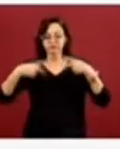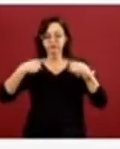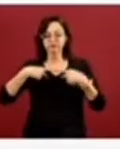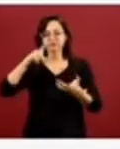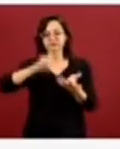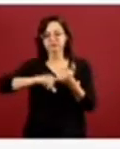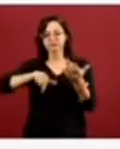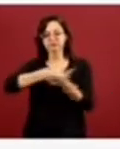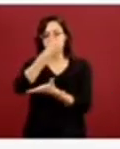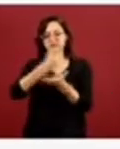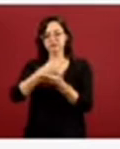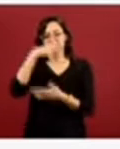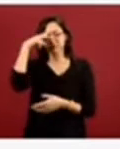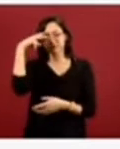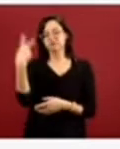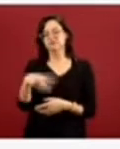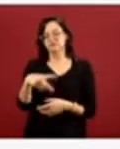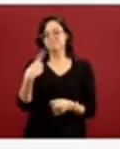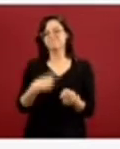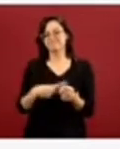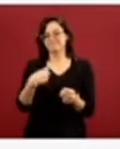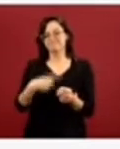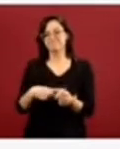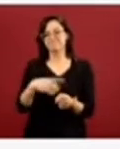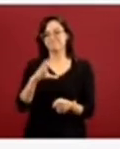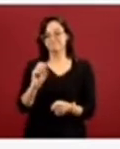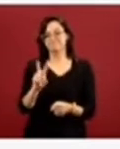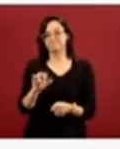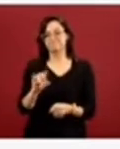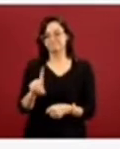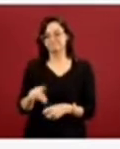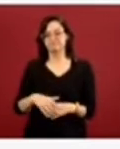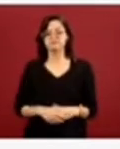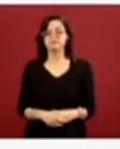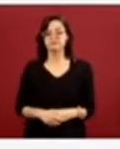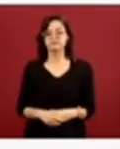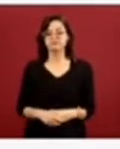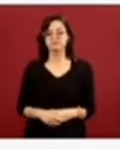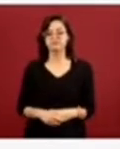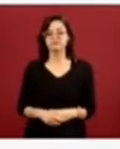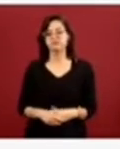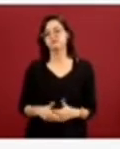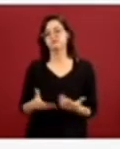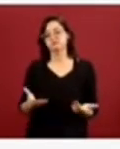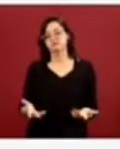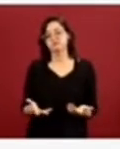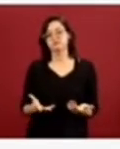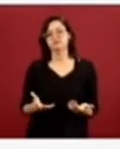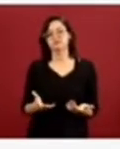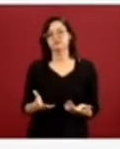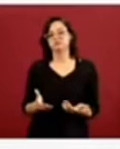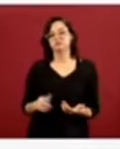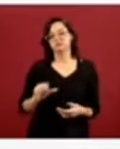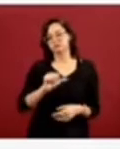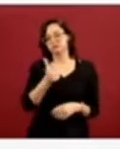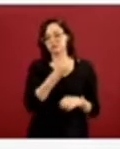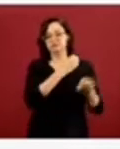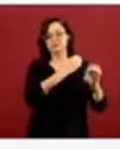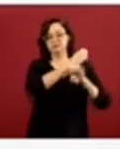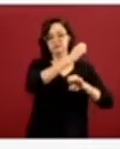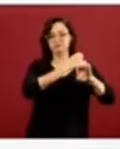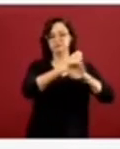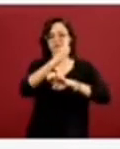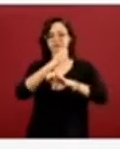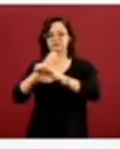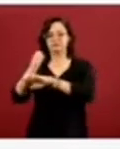Ciudad de México han tenido esta enfermedad COVID. Y así para las distintas entidades federativas,